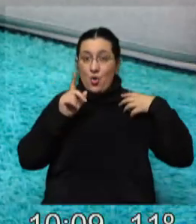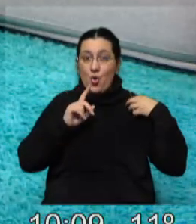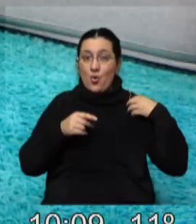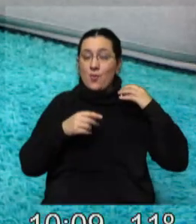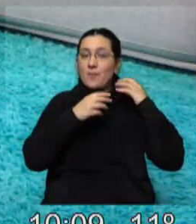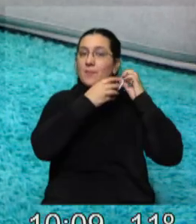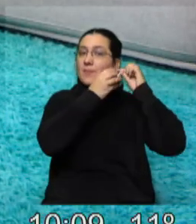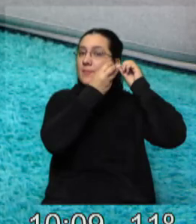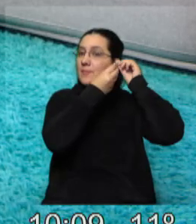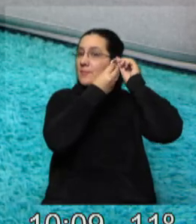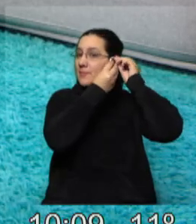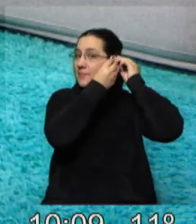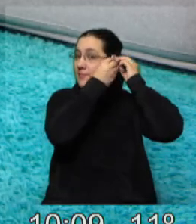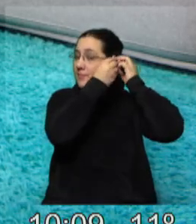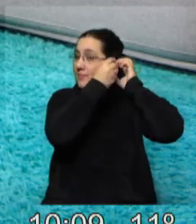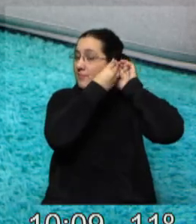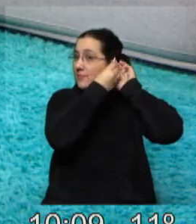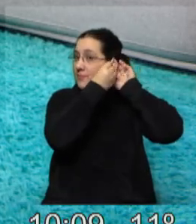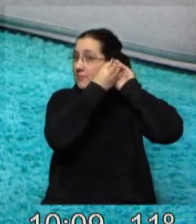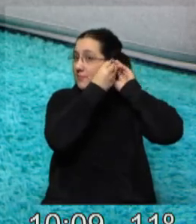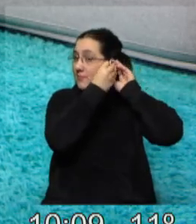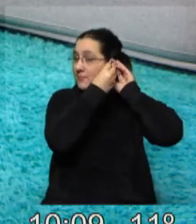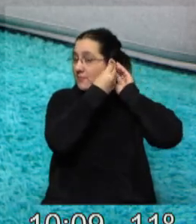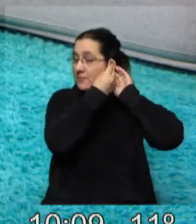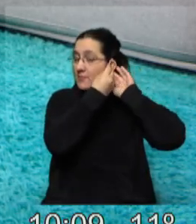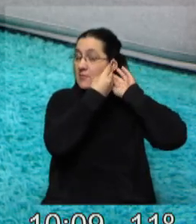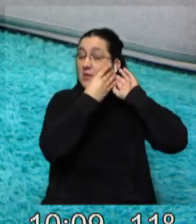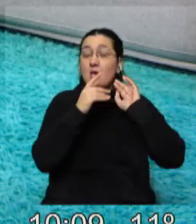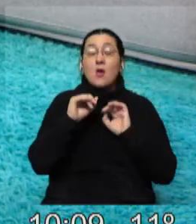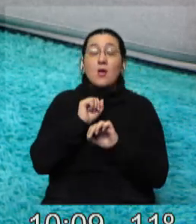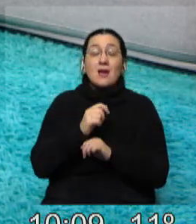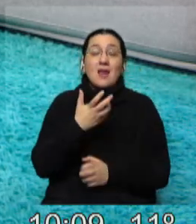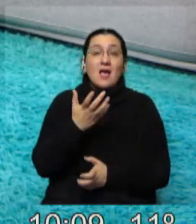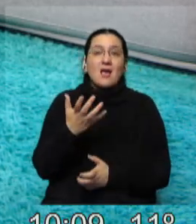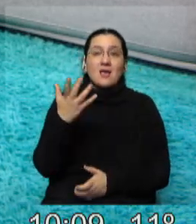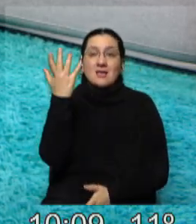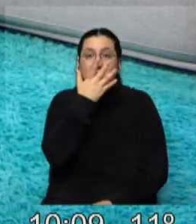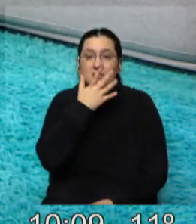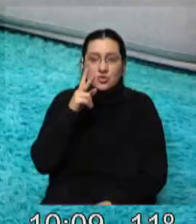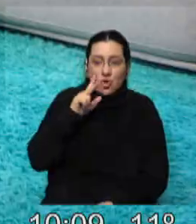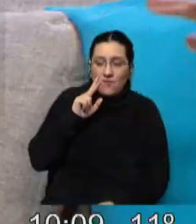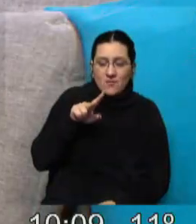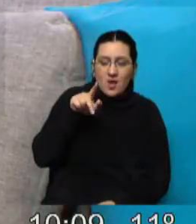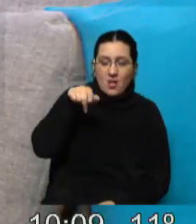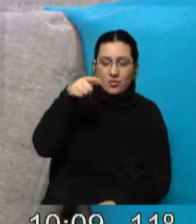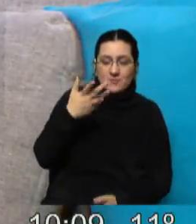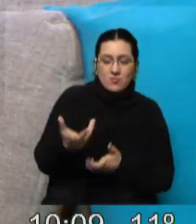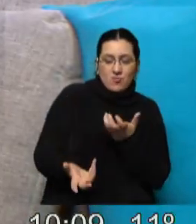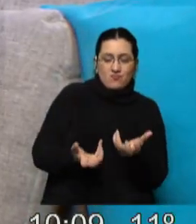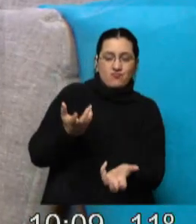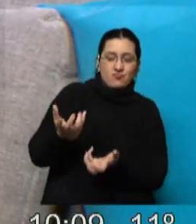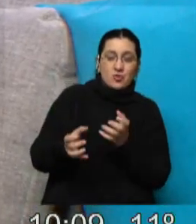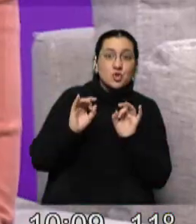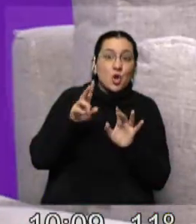¿no? O sea, la excitación mordaza. Solamente puede ser ver al otro en una situación de sumisión. Eso es el